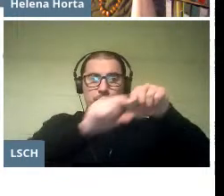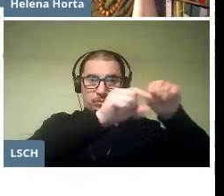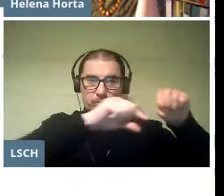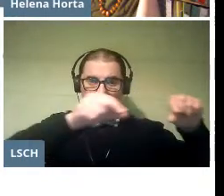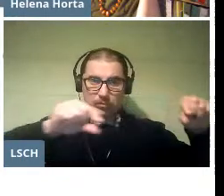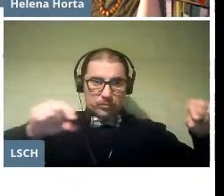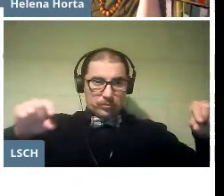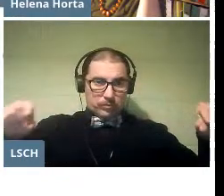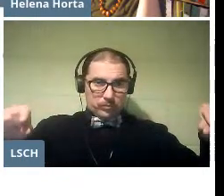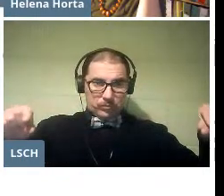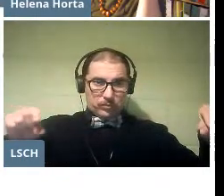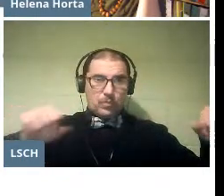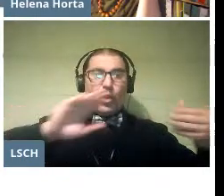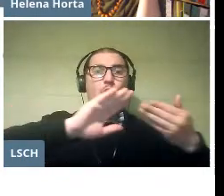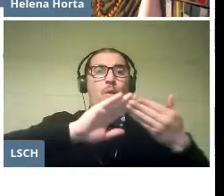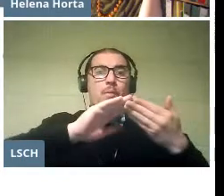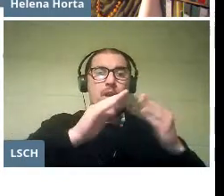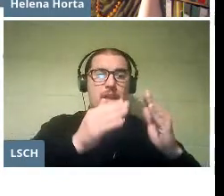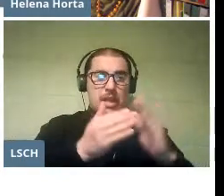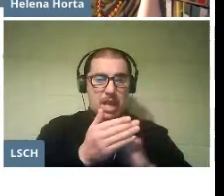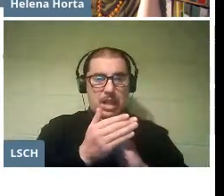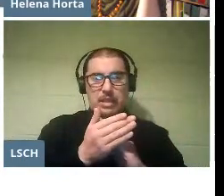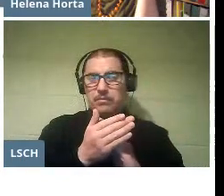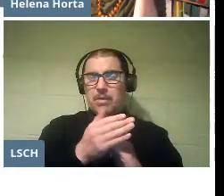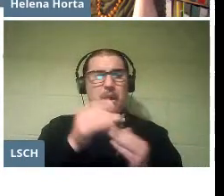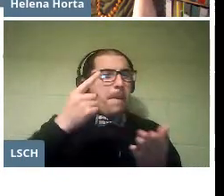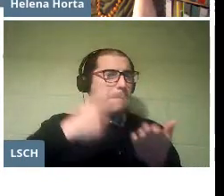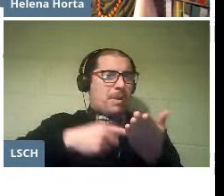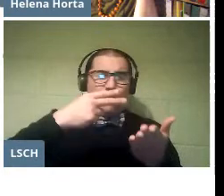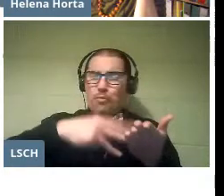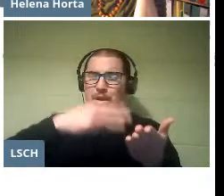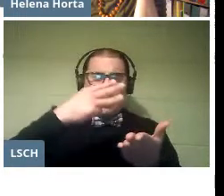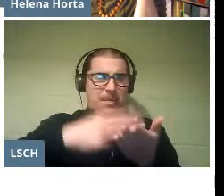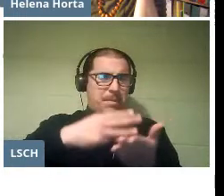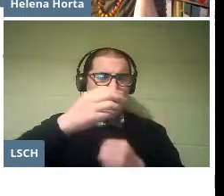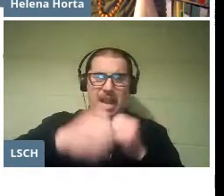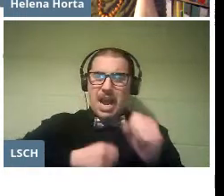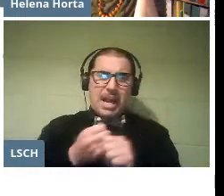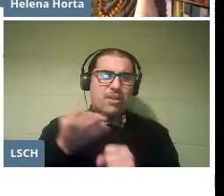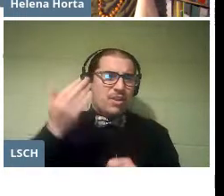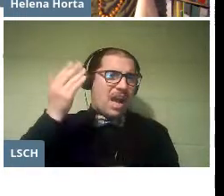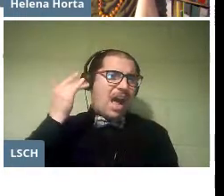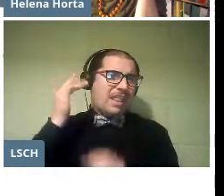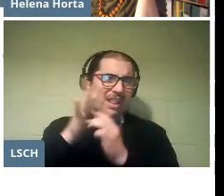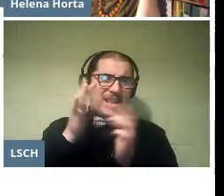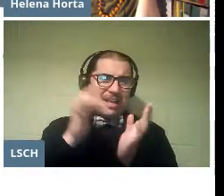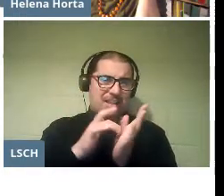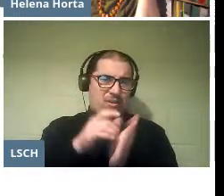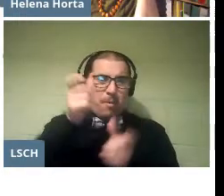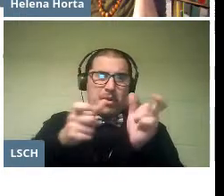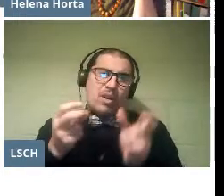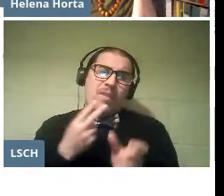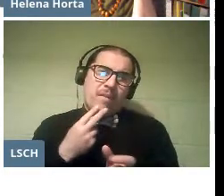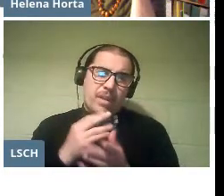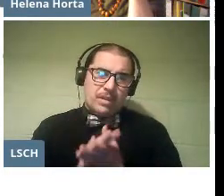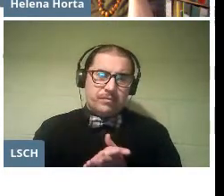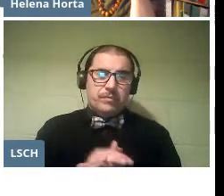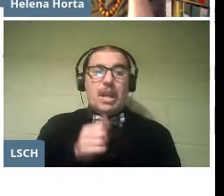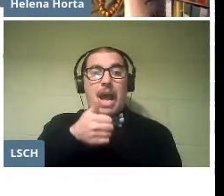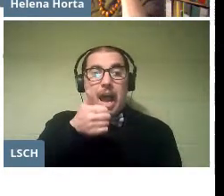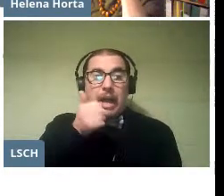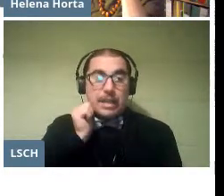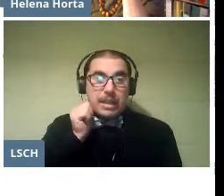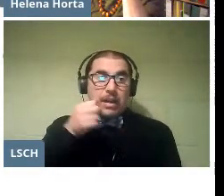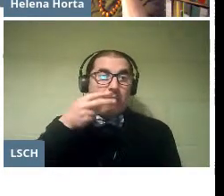fue habitada desde milenios antes de Cristo. Ayer llegó la